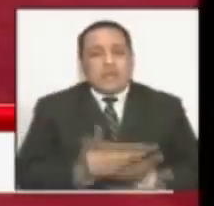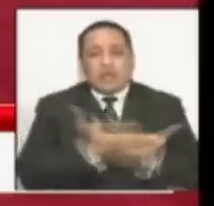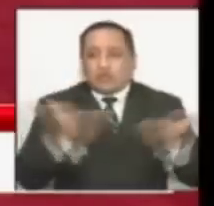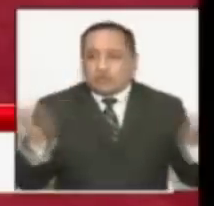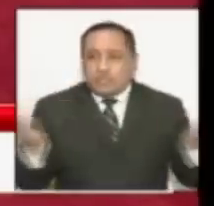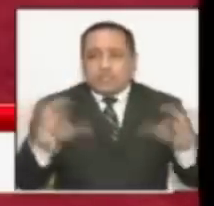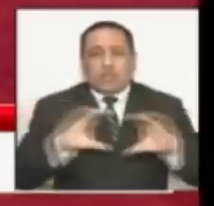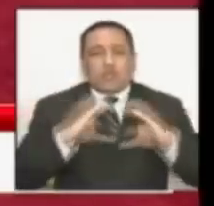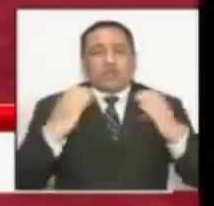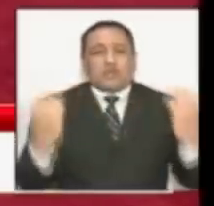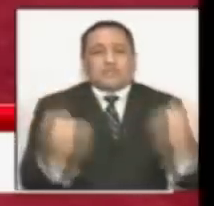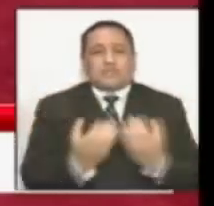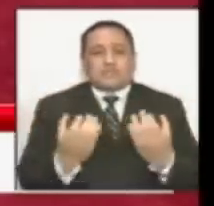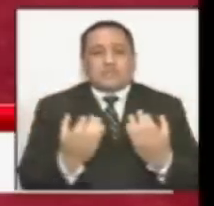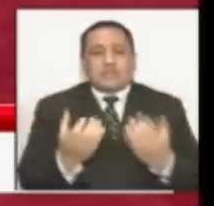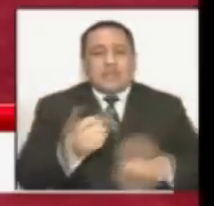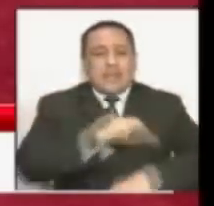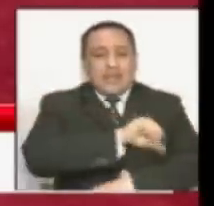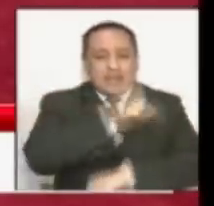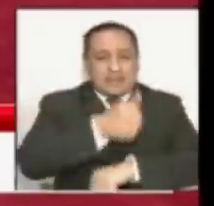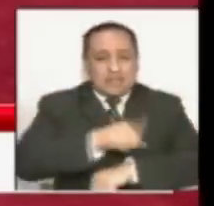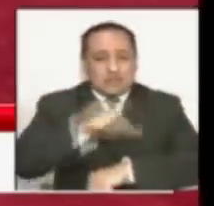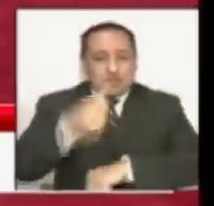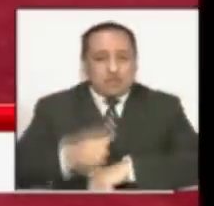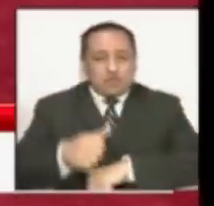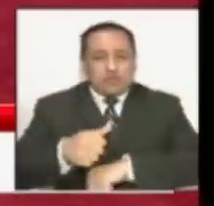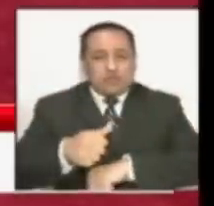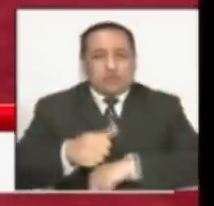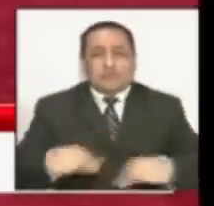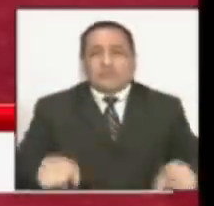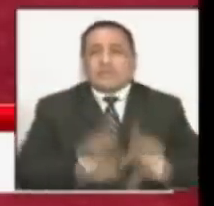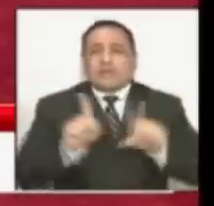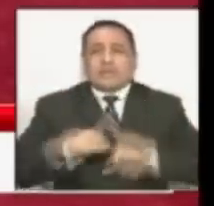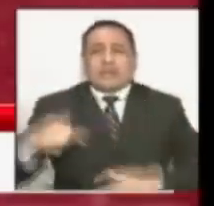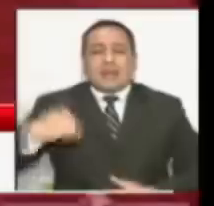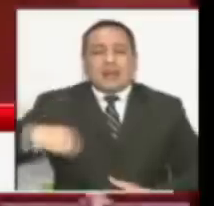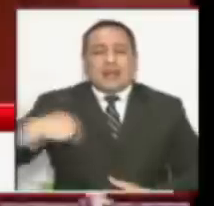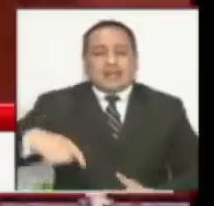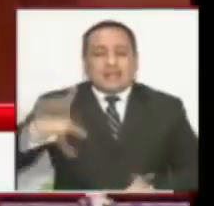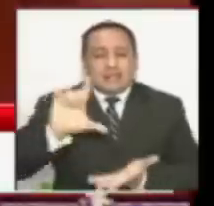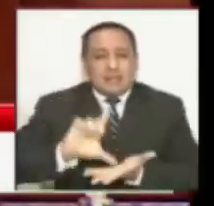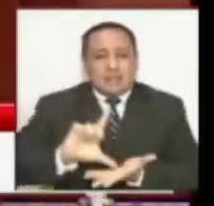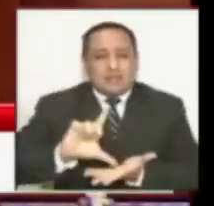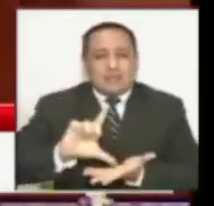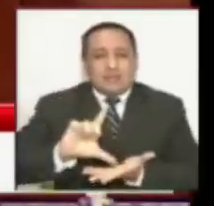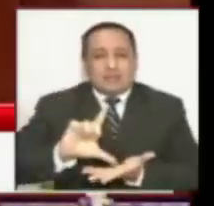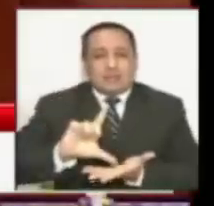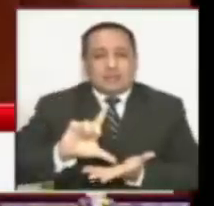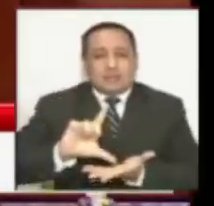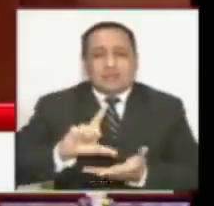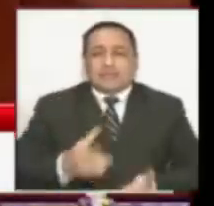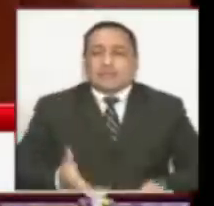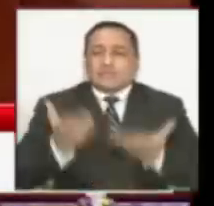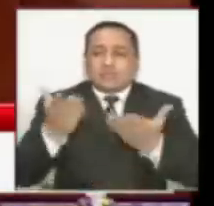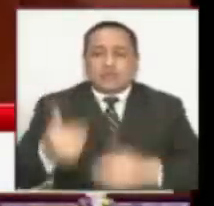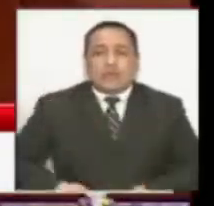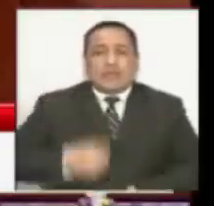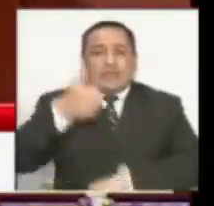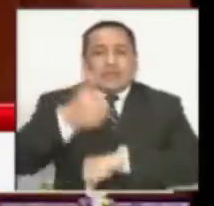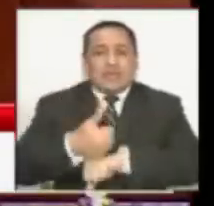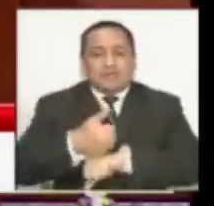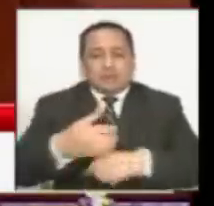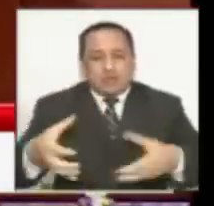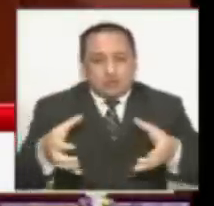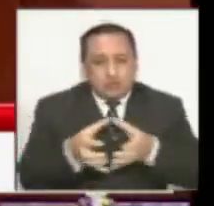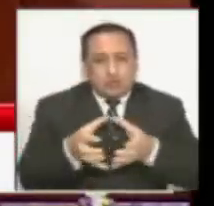señores parlamentarios andinos, señor Alcalde de Lima, señor Jefe del